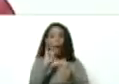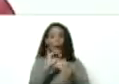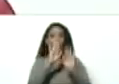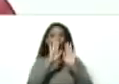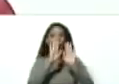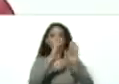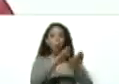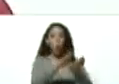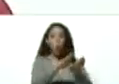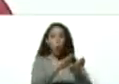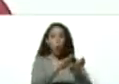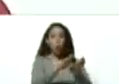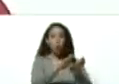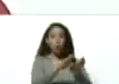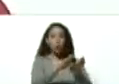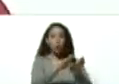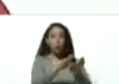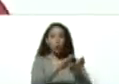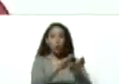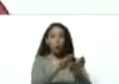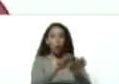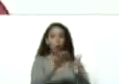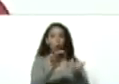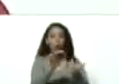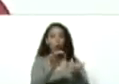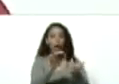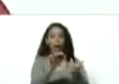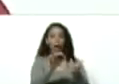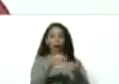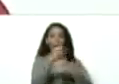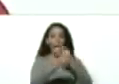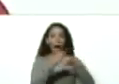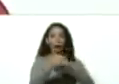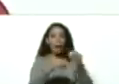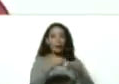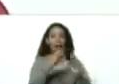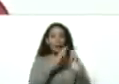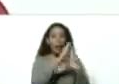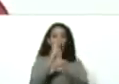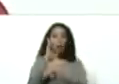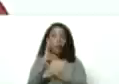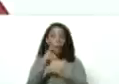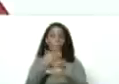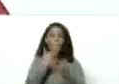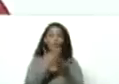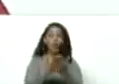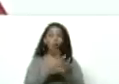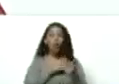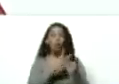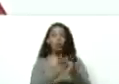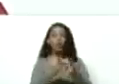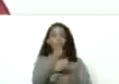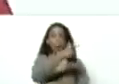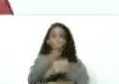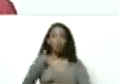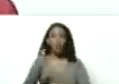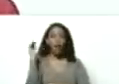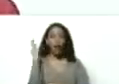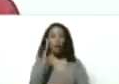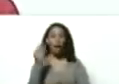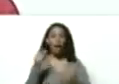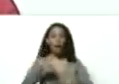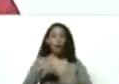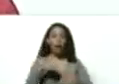los que sean electos y las que sean electas será el resultado de la manifestación de voluntad de la gente que vive en su calle